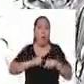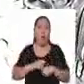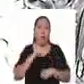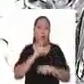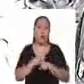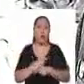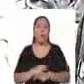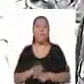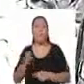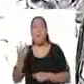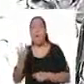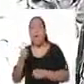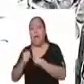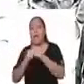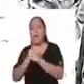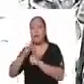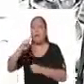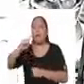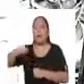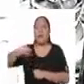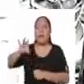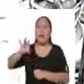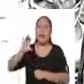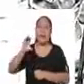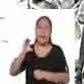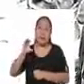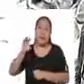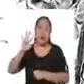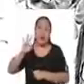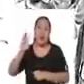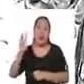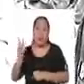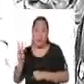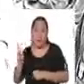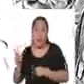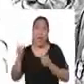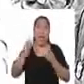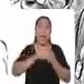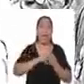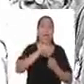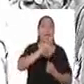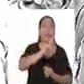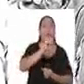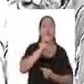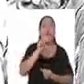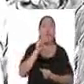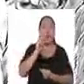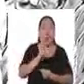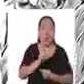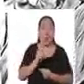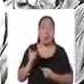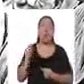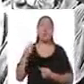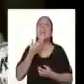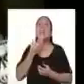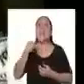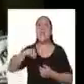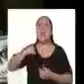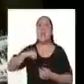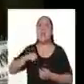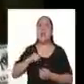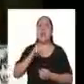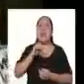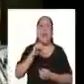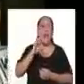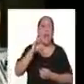Entre los años 1996 y 2002, ejerció la alcaldía de Lima don Alberto Andrade Carmona.